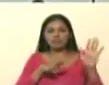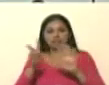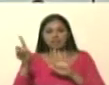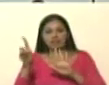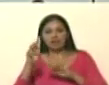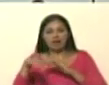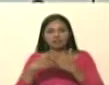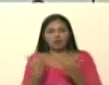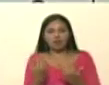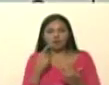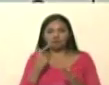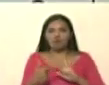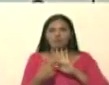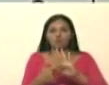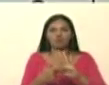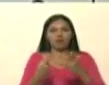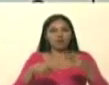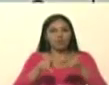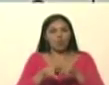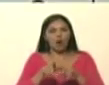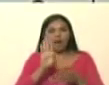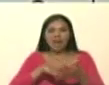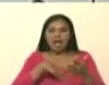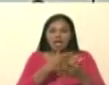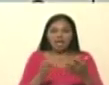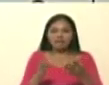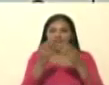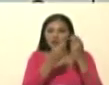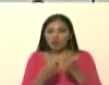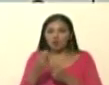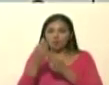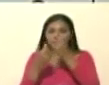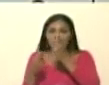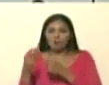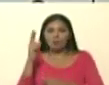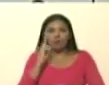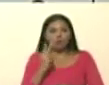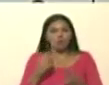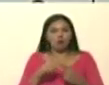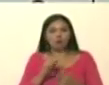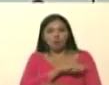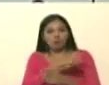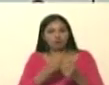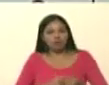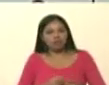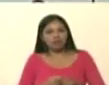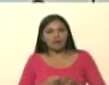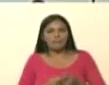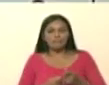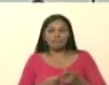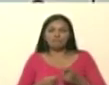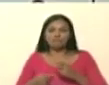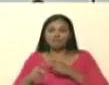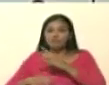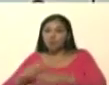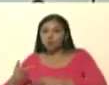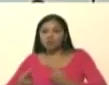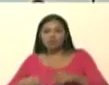lancé la gente económica bolivariana e inicié este proceso de expansión de fuerzas productivas proceso